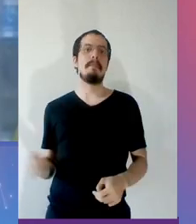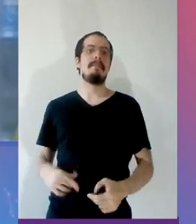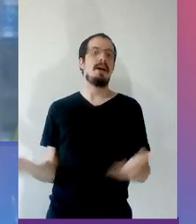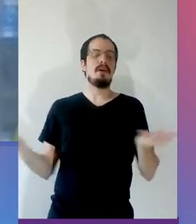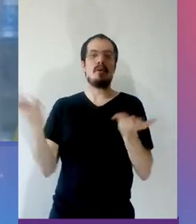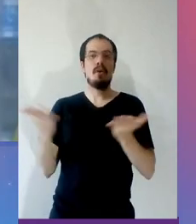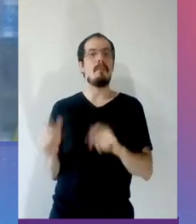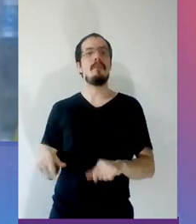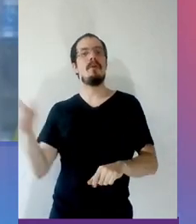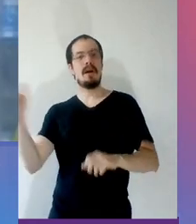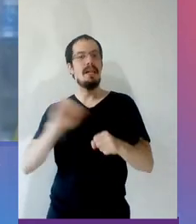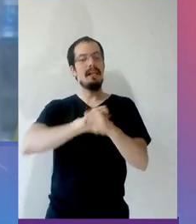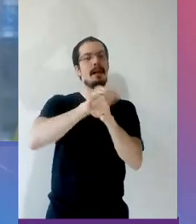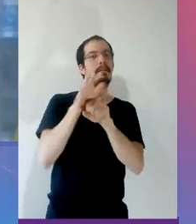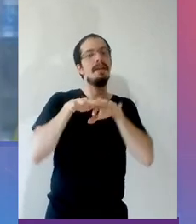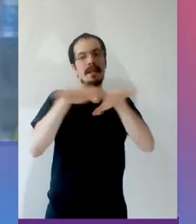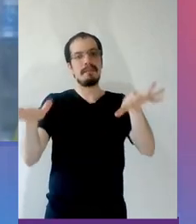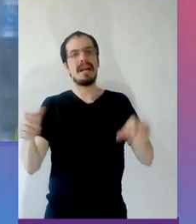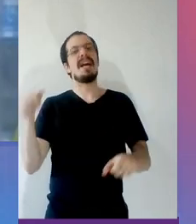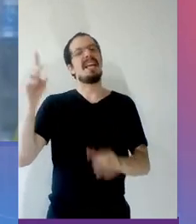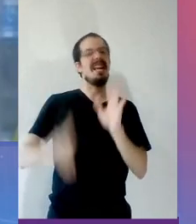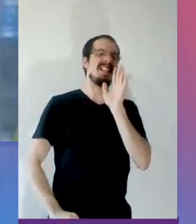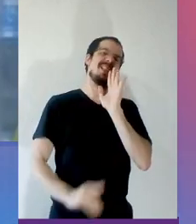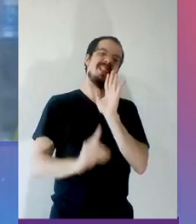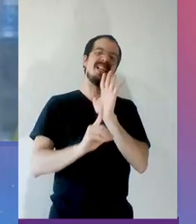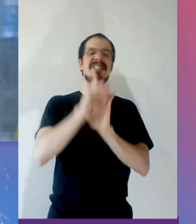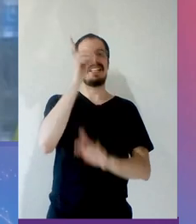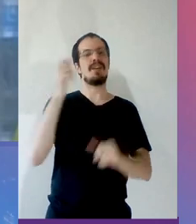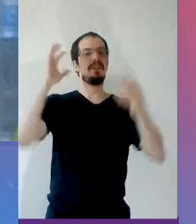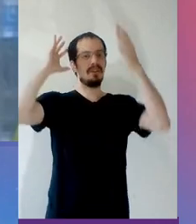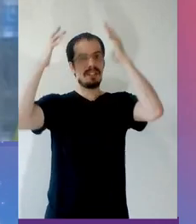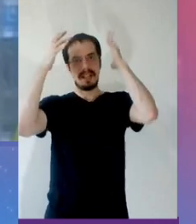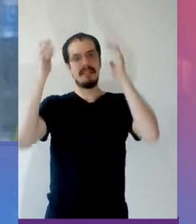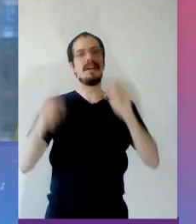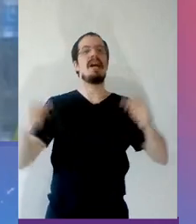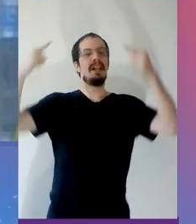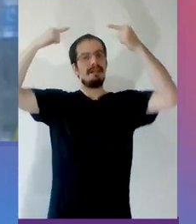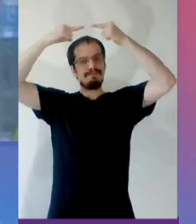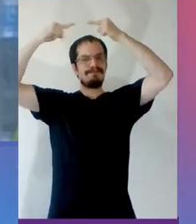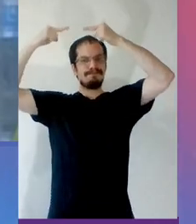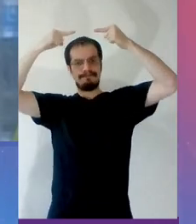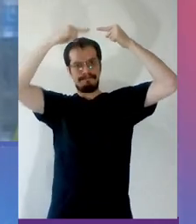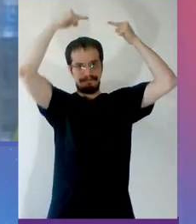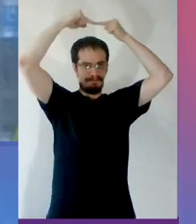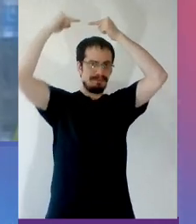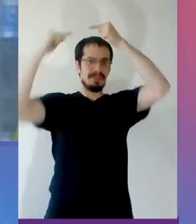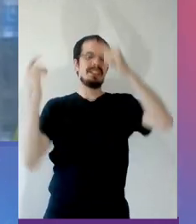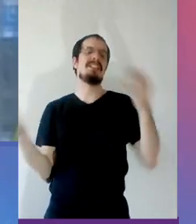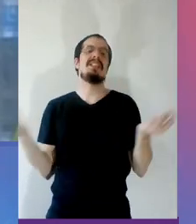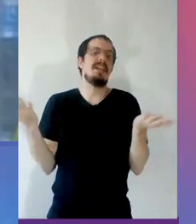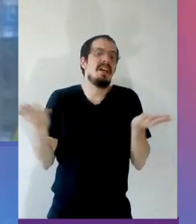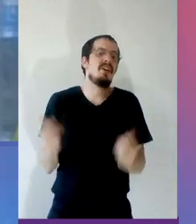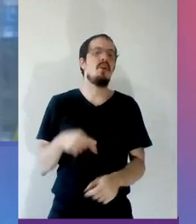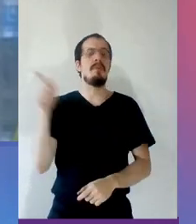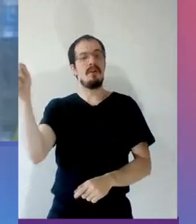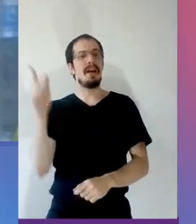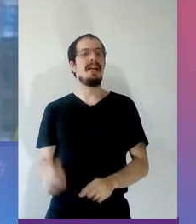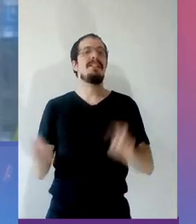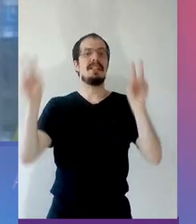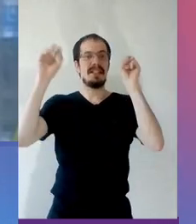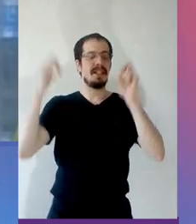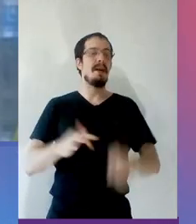la pandemia es en el desarrollo cerebral de las conexiones que hablábamos y toda la salud física, mental